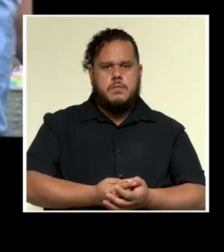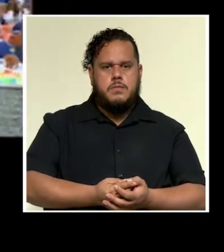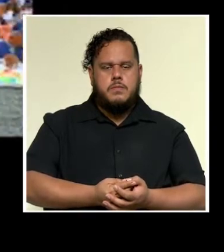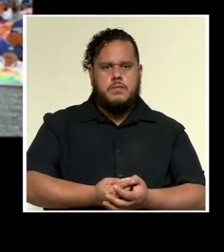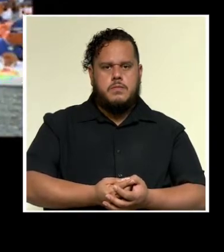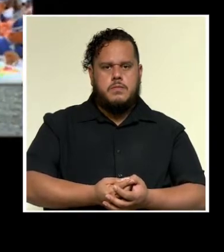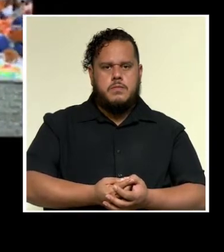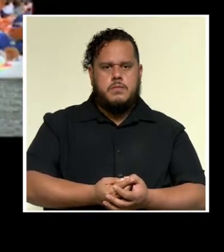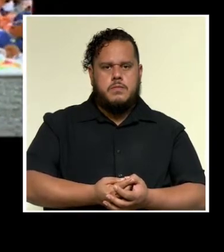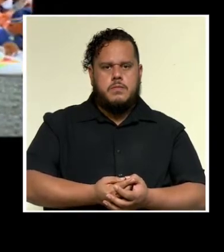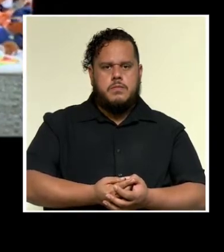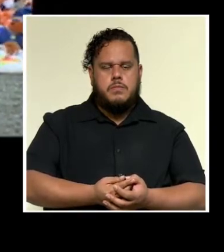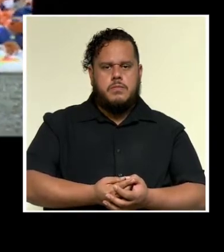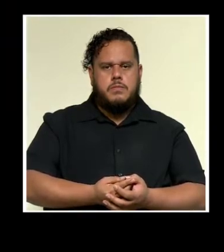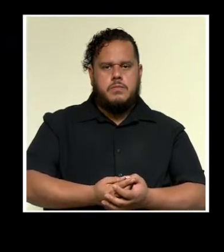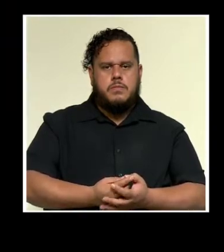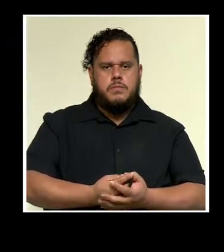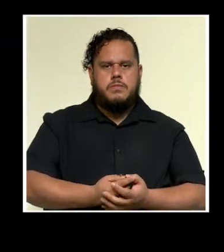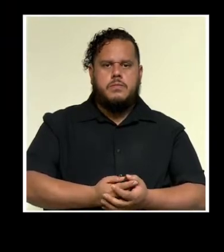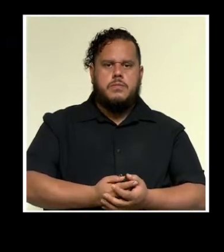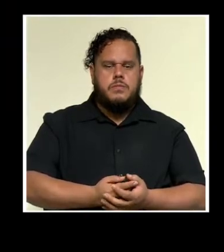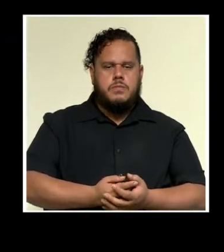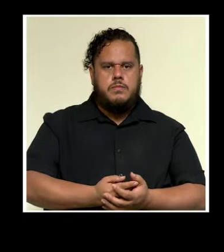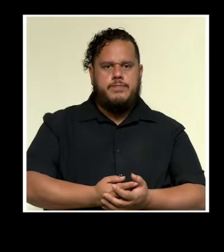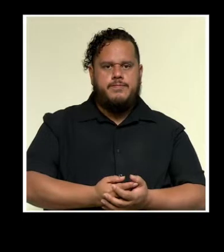es incorrecto.